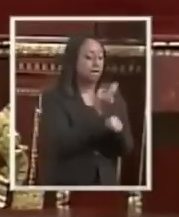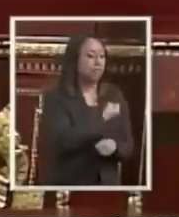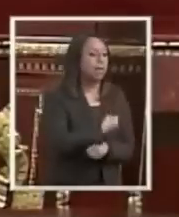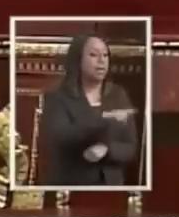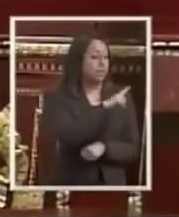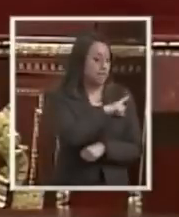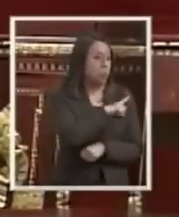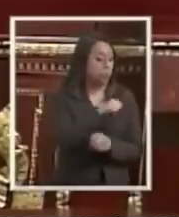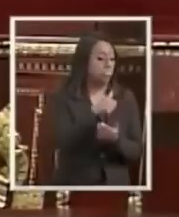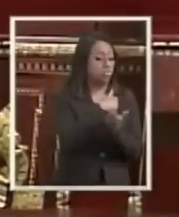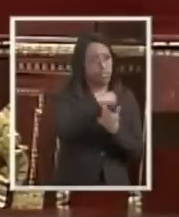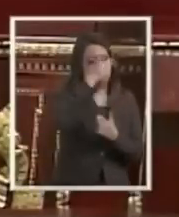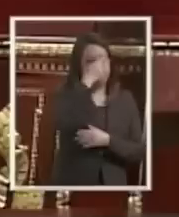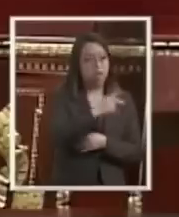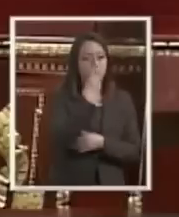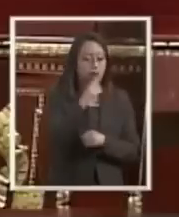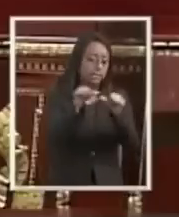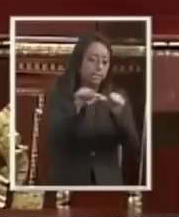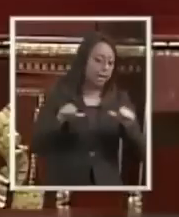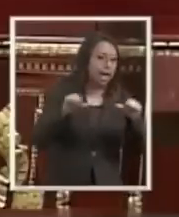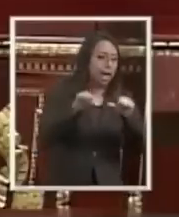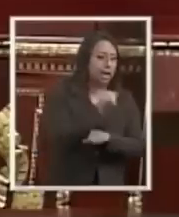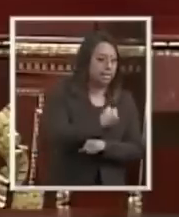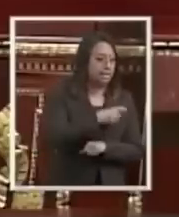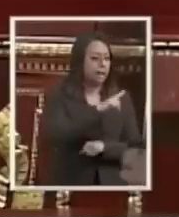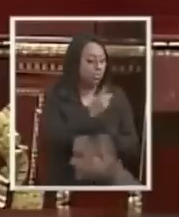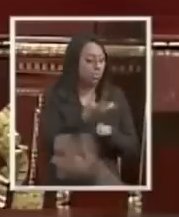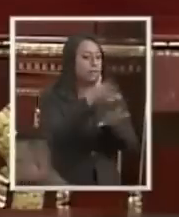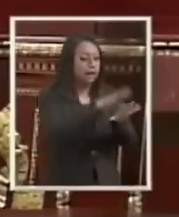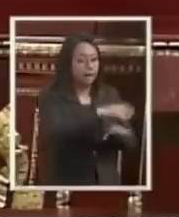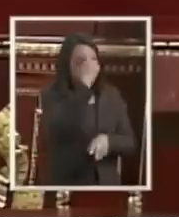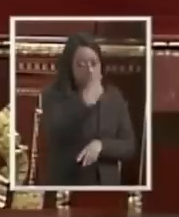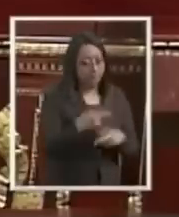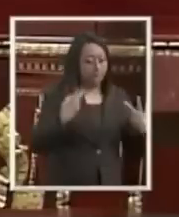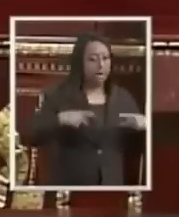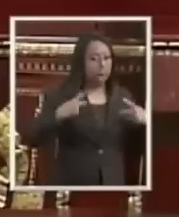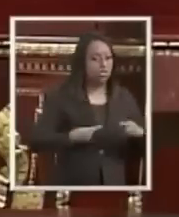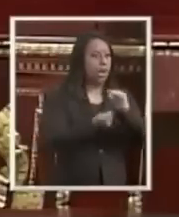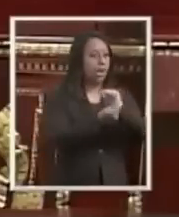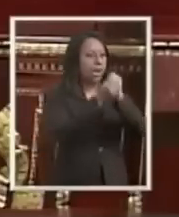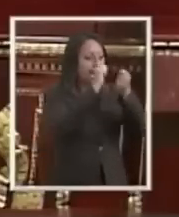Salud Local, la Unidad de Salud Integral para Personas Trans